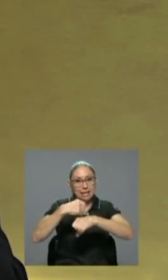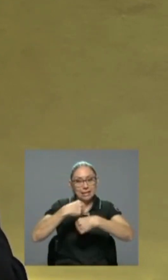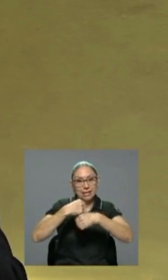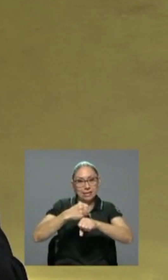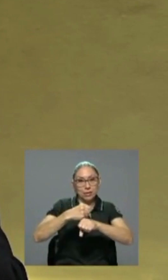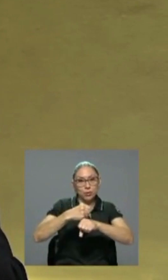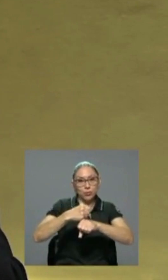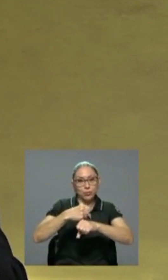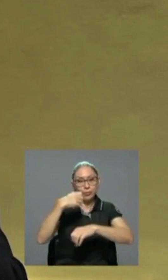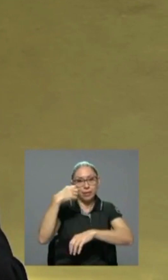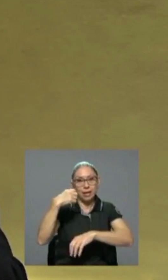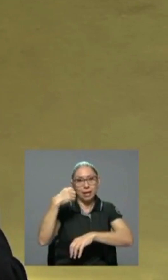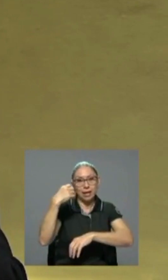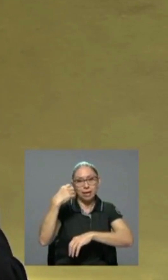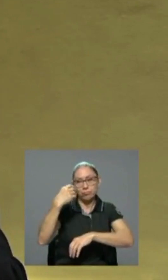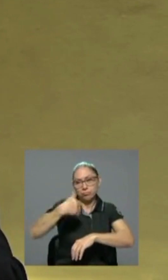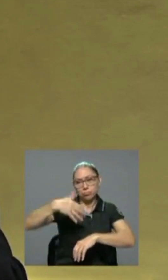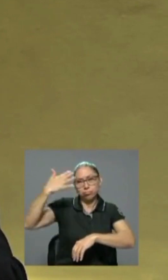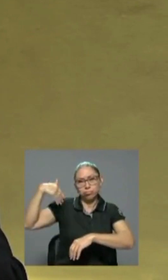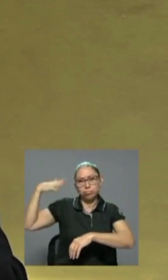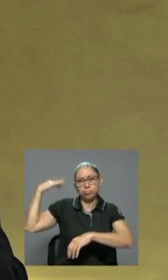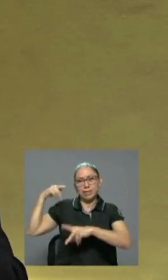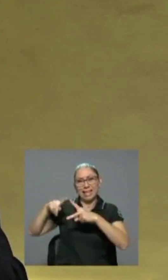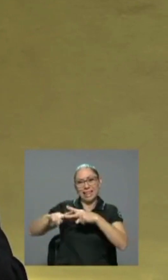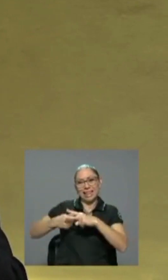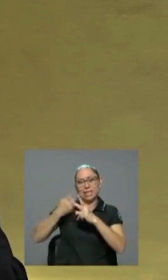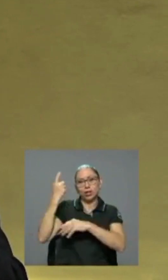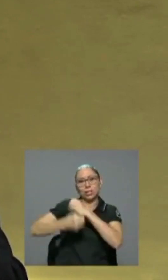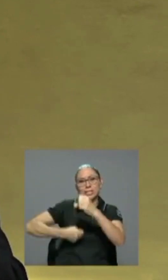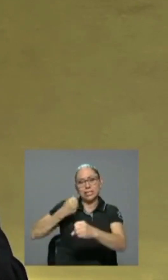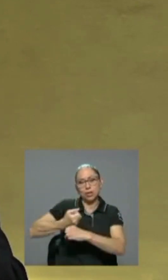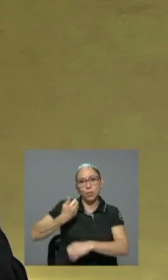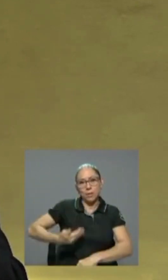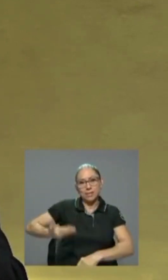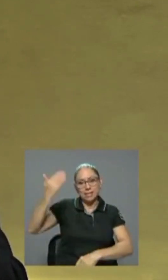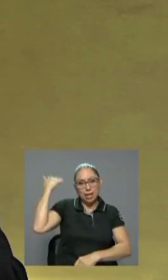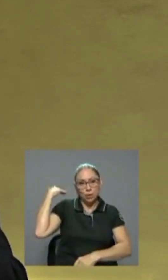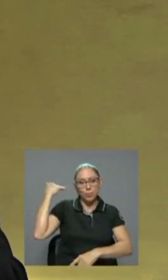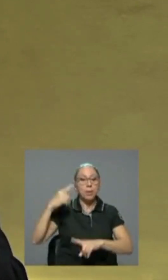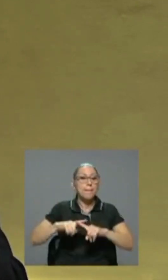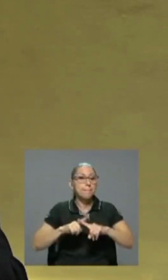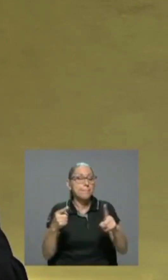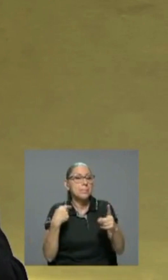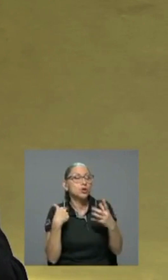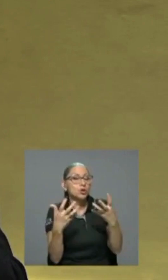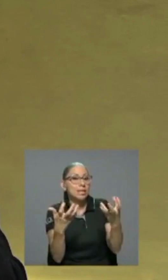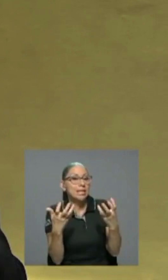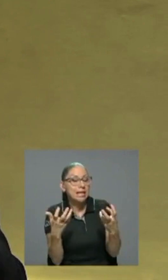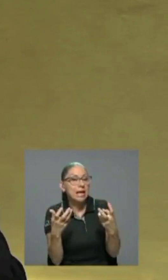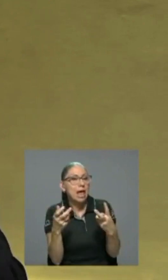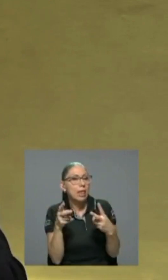el siglo pasado, a inicios del siglo pasado, pero quería dar un par de